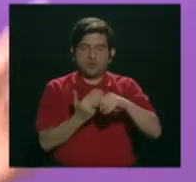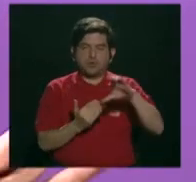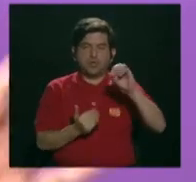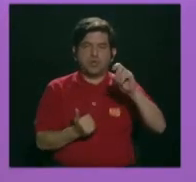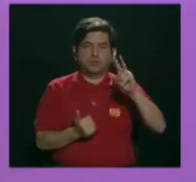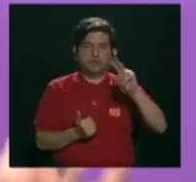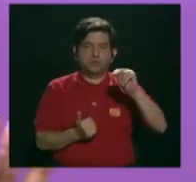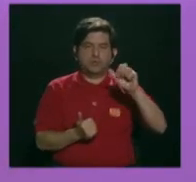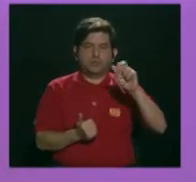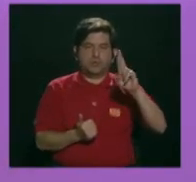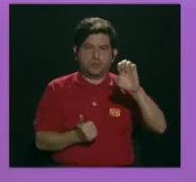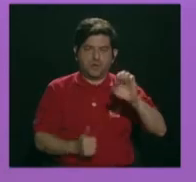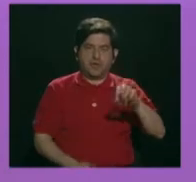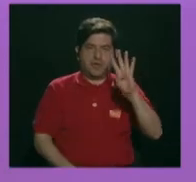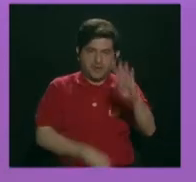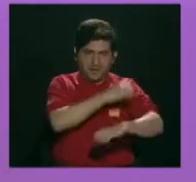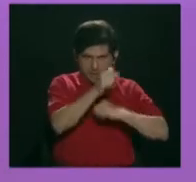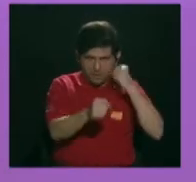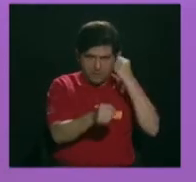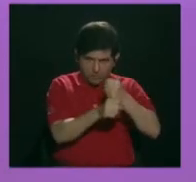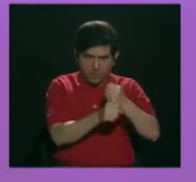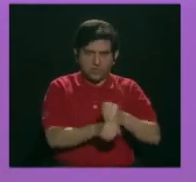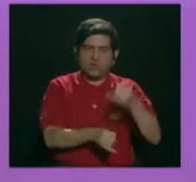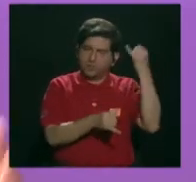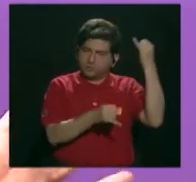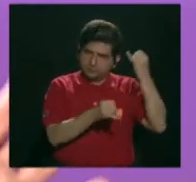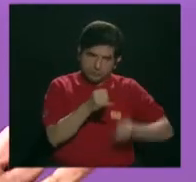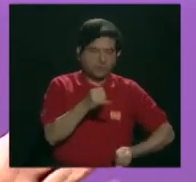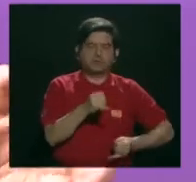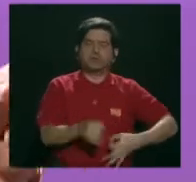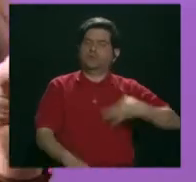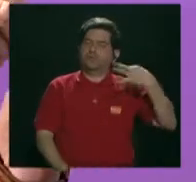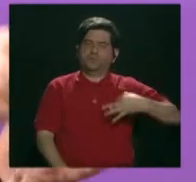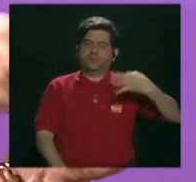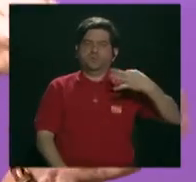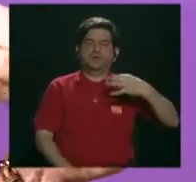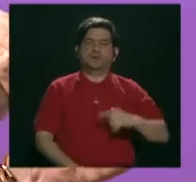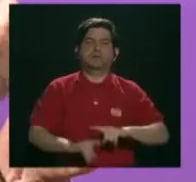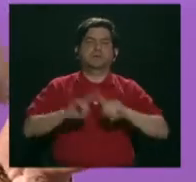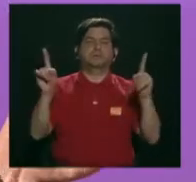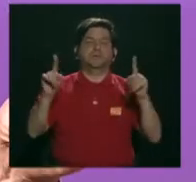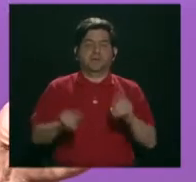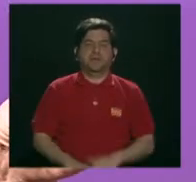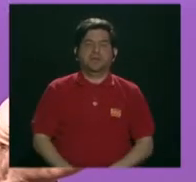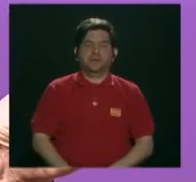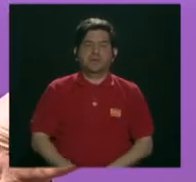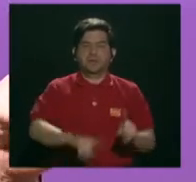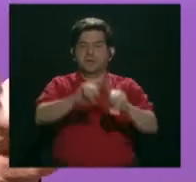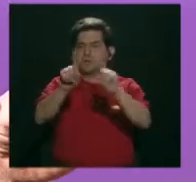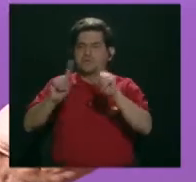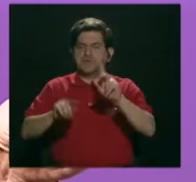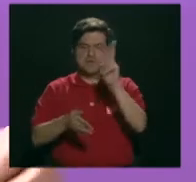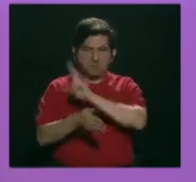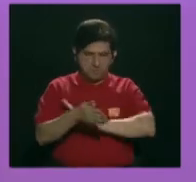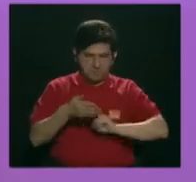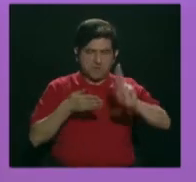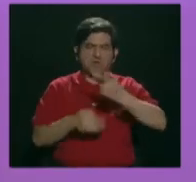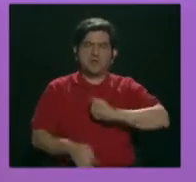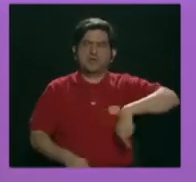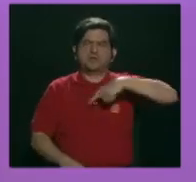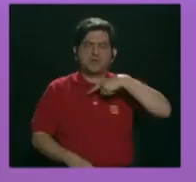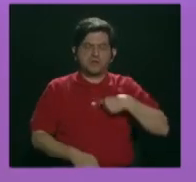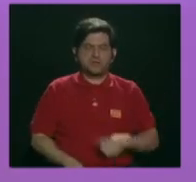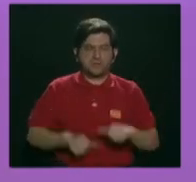duró 4 años y ya concluyó formalmente, ¿verdad? Pero sí, desde las diferentes universidades hemos